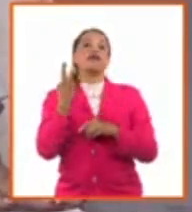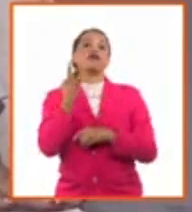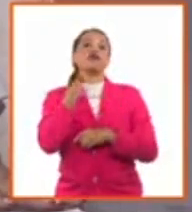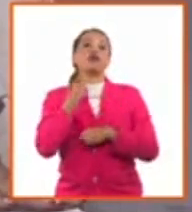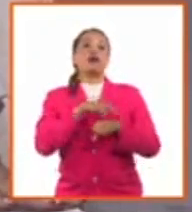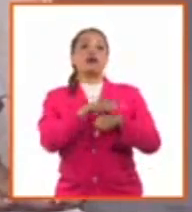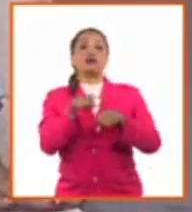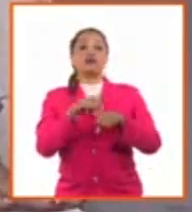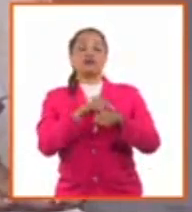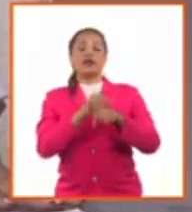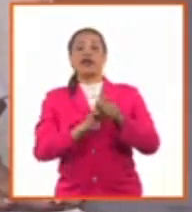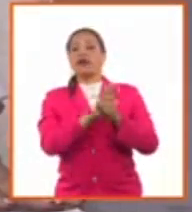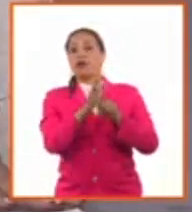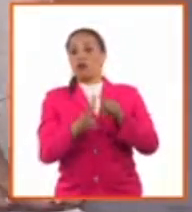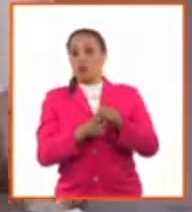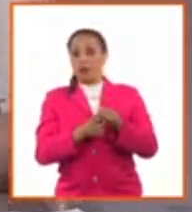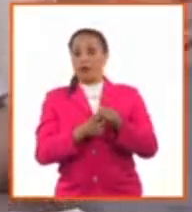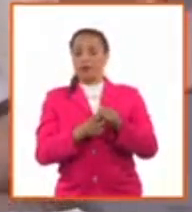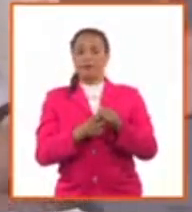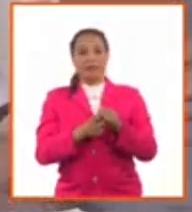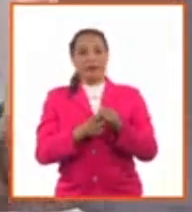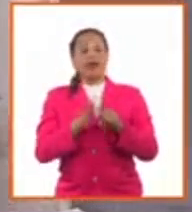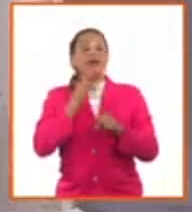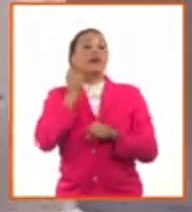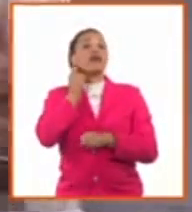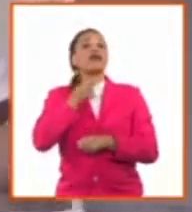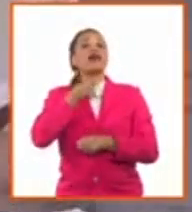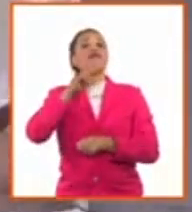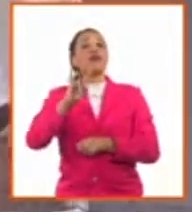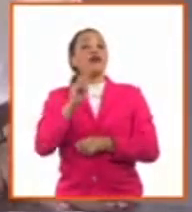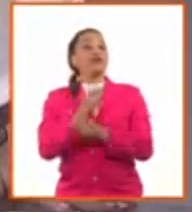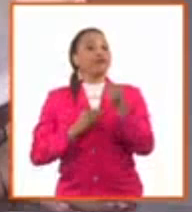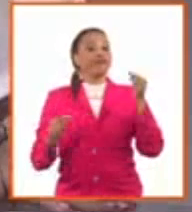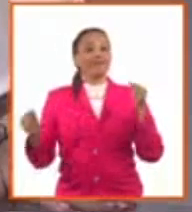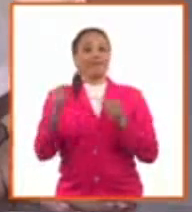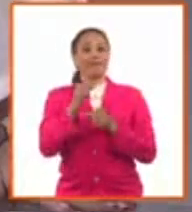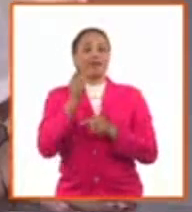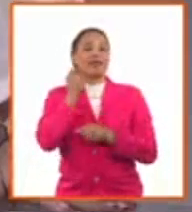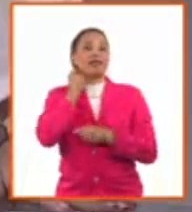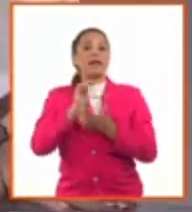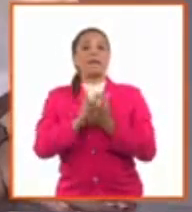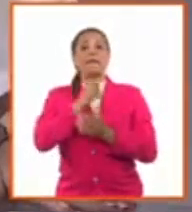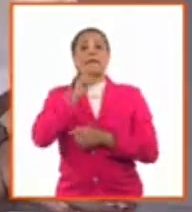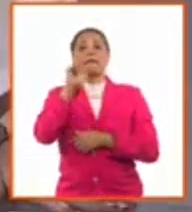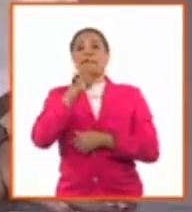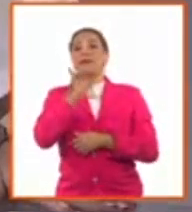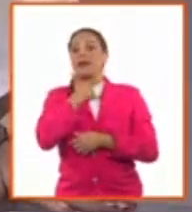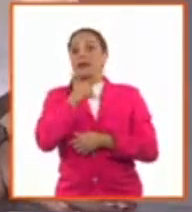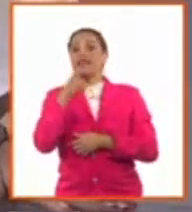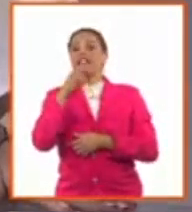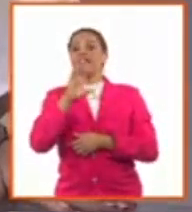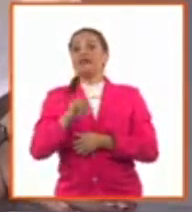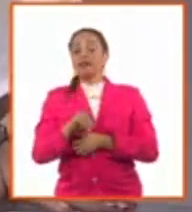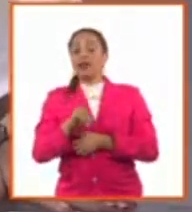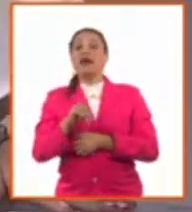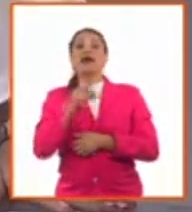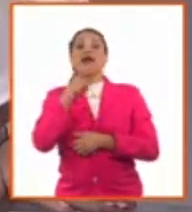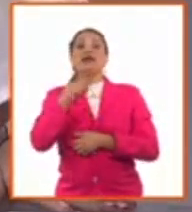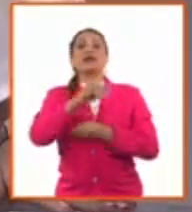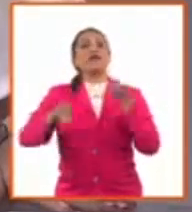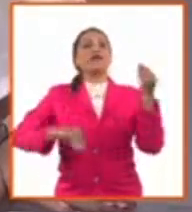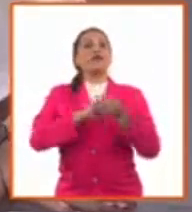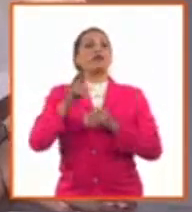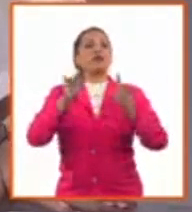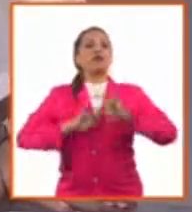No obstante, la vocación social de la FEU es fundacional. Desde que Mella decía no existirá una transformación real